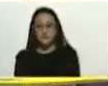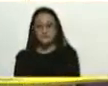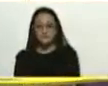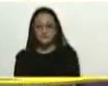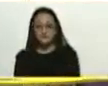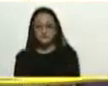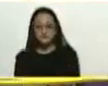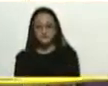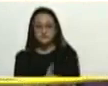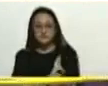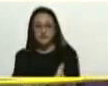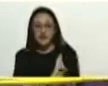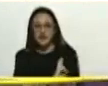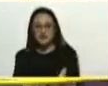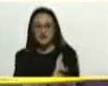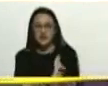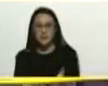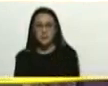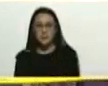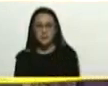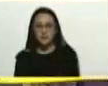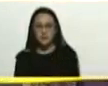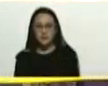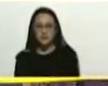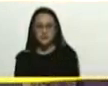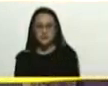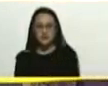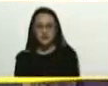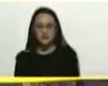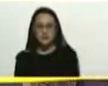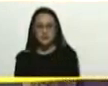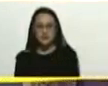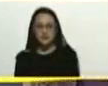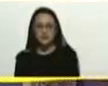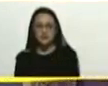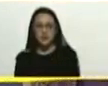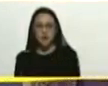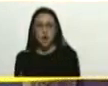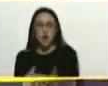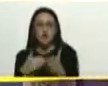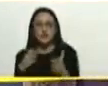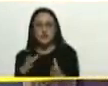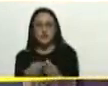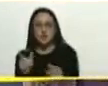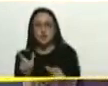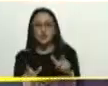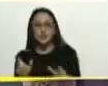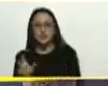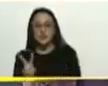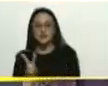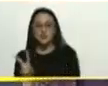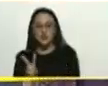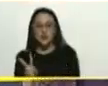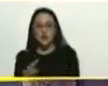racismo racismo contra lo que es venezolano xenofobia contra los